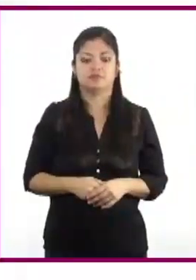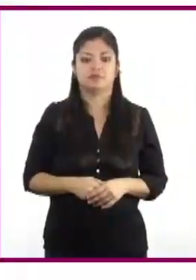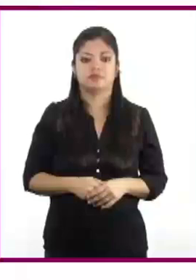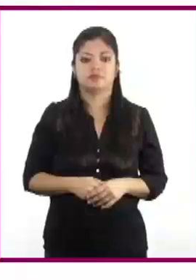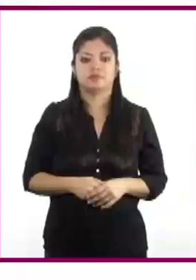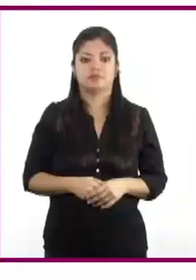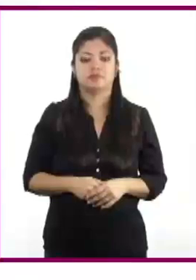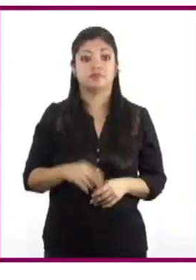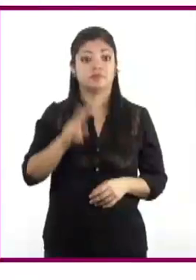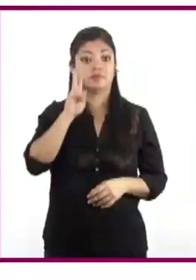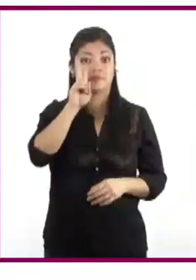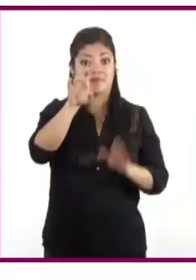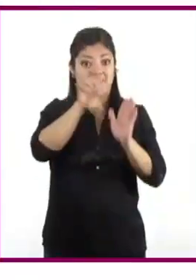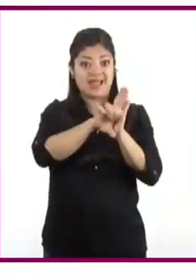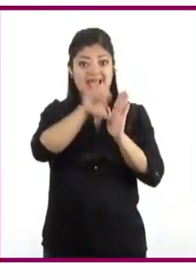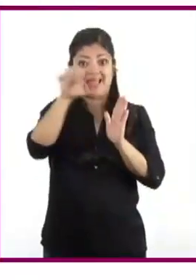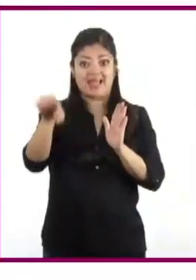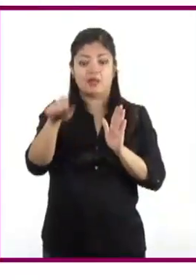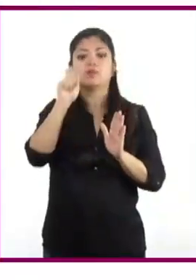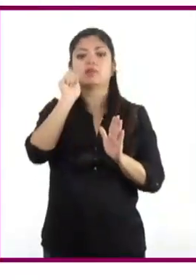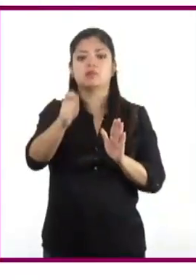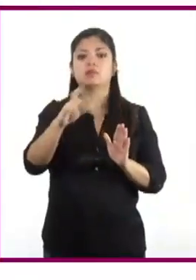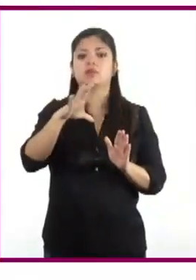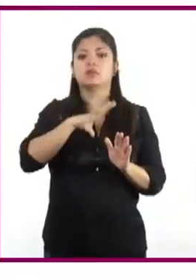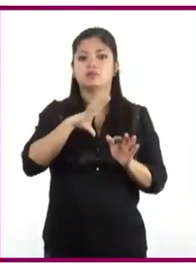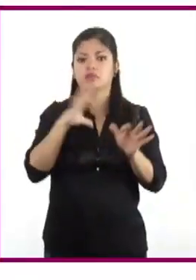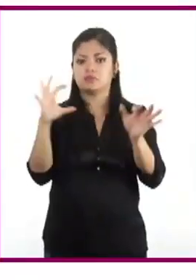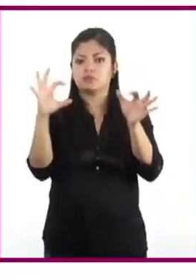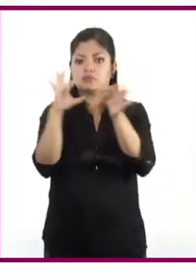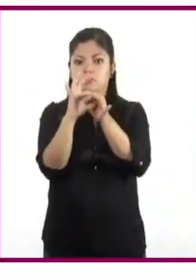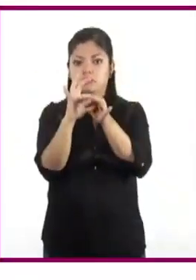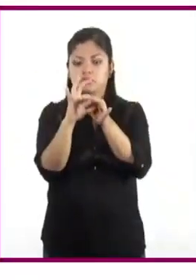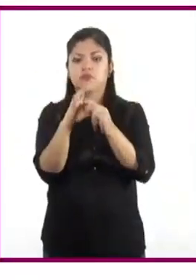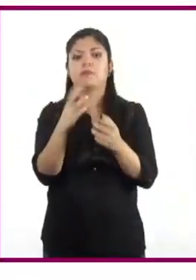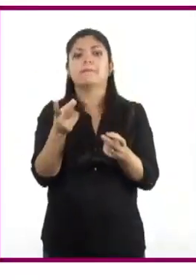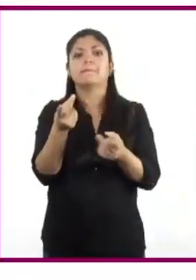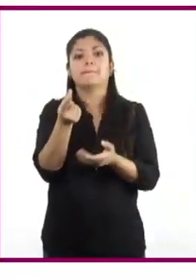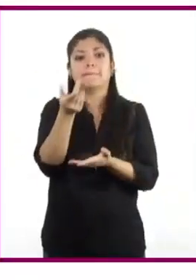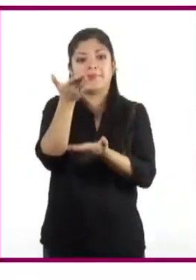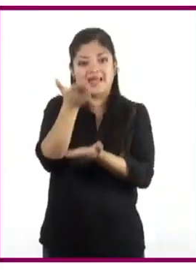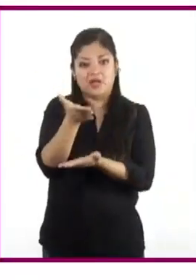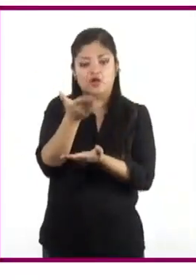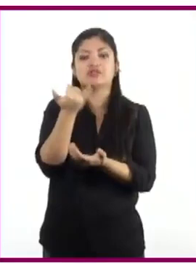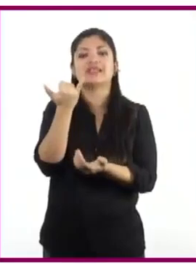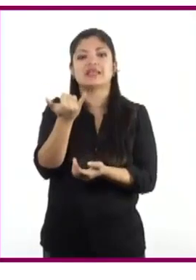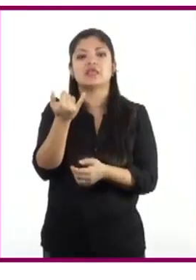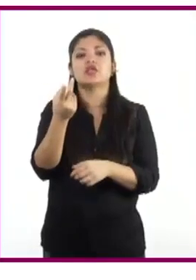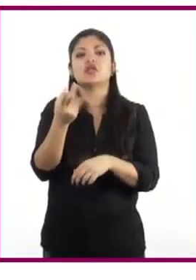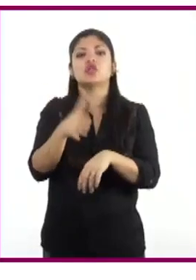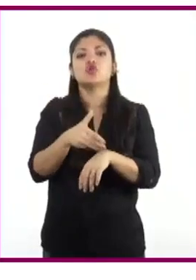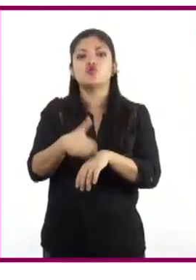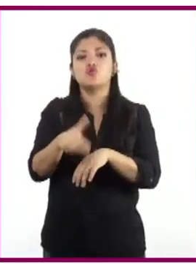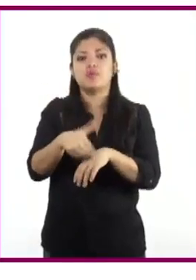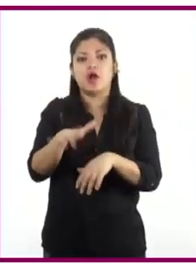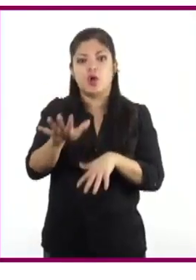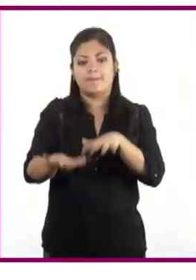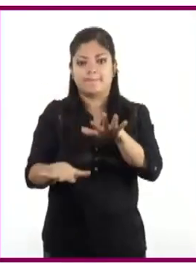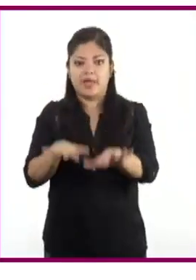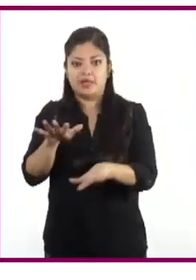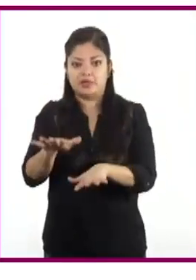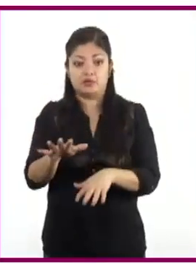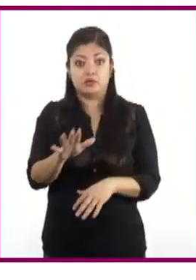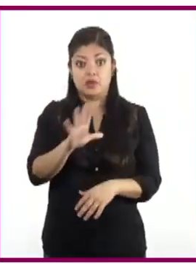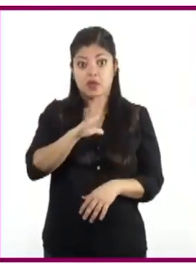En el siguiente ejemplo se muestra la relación que existe entre la cantidad de perros y su número de patas. Si hay